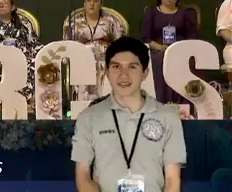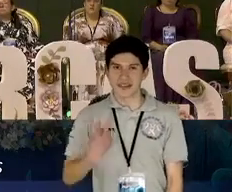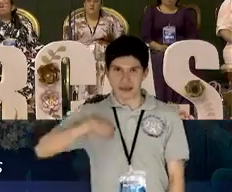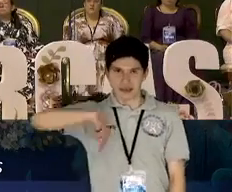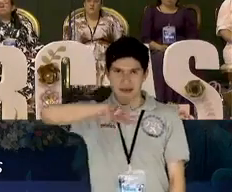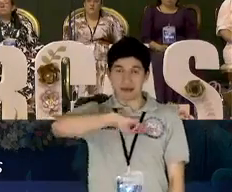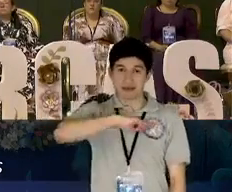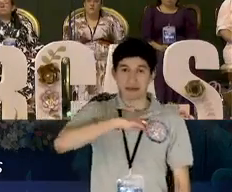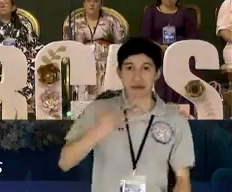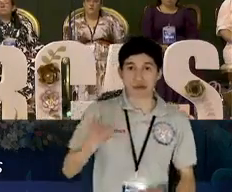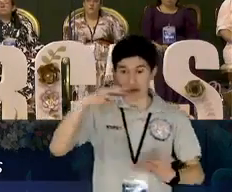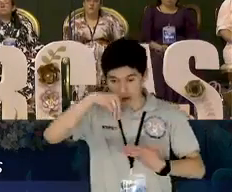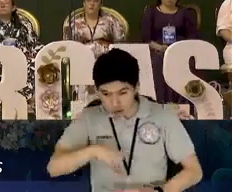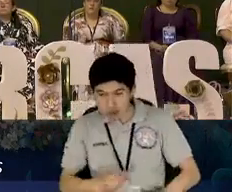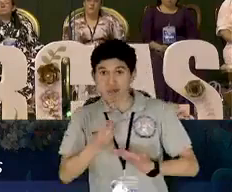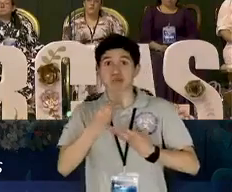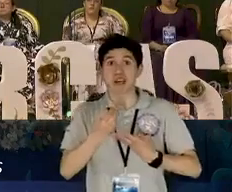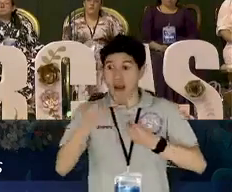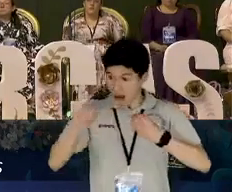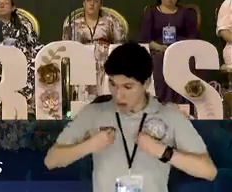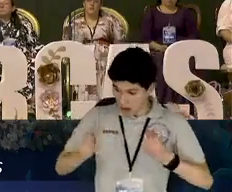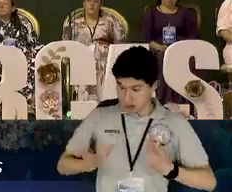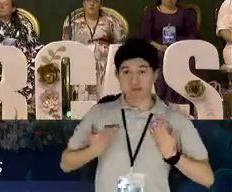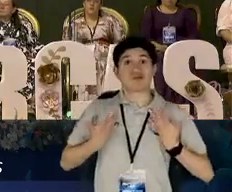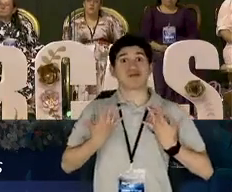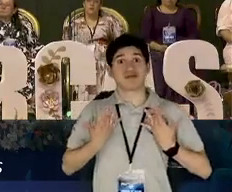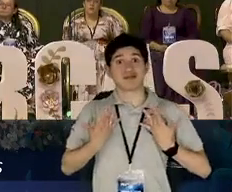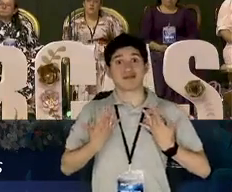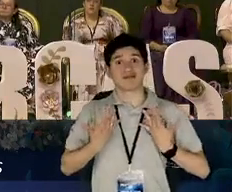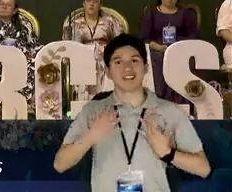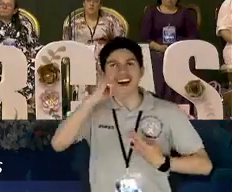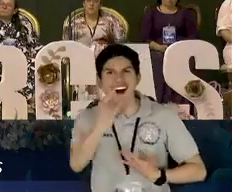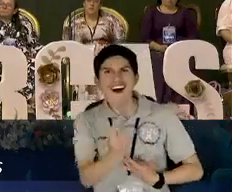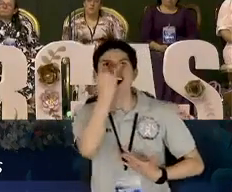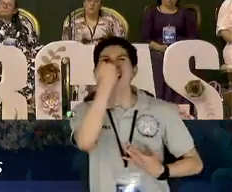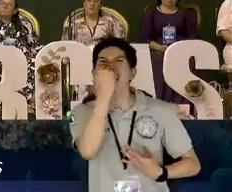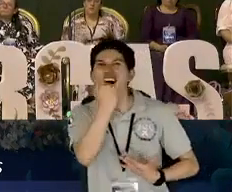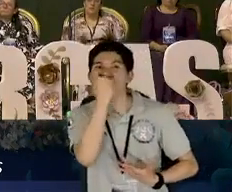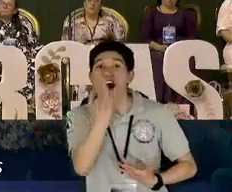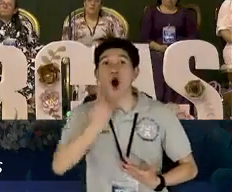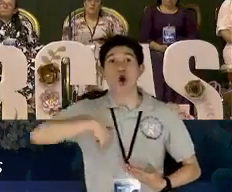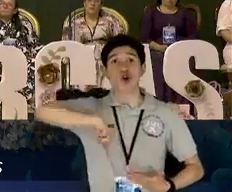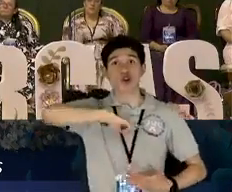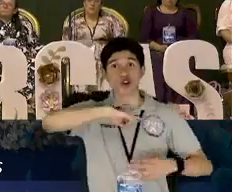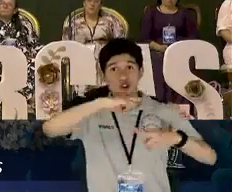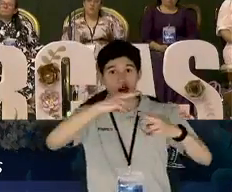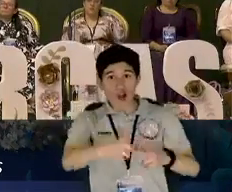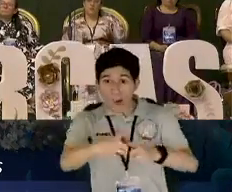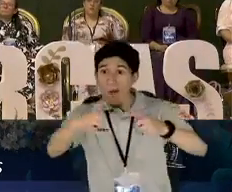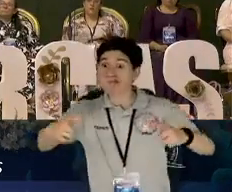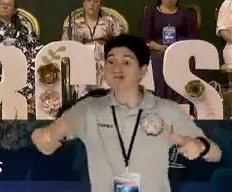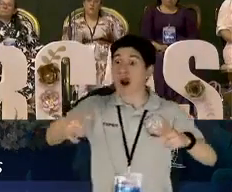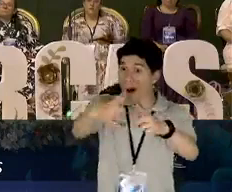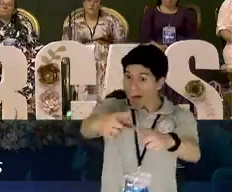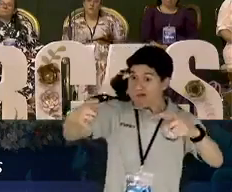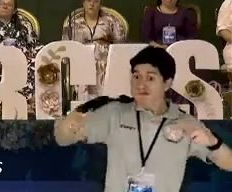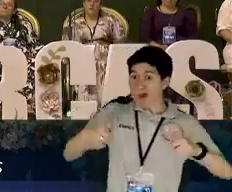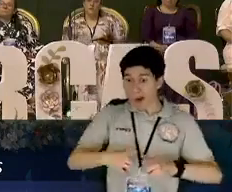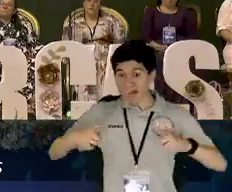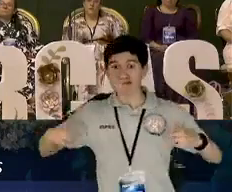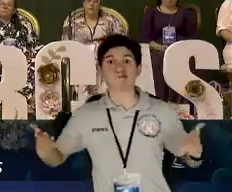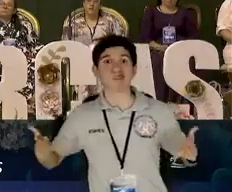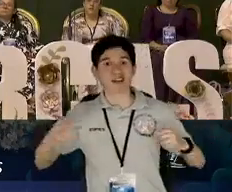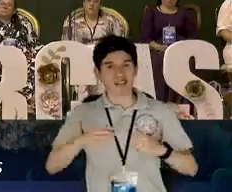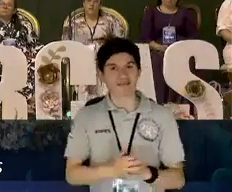regeneramos, tenemos vida. Y algo también muy interesante, nos reproducimos. Vea todo lo bonito de permanecer